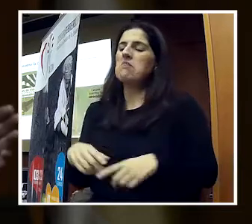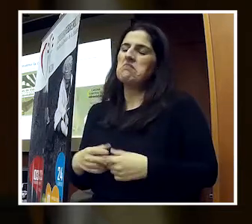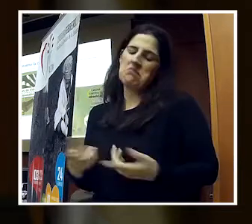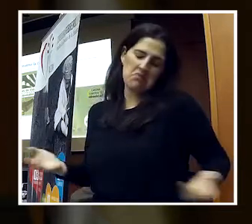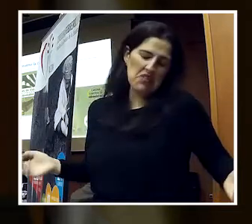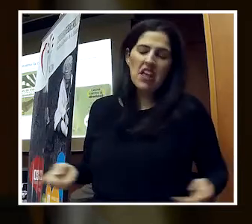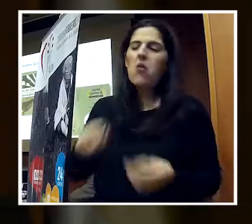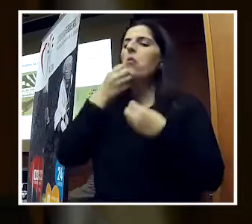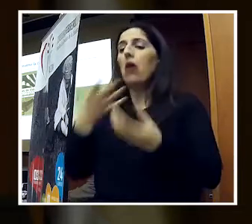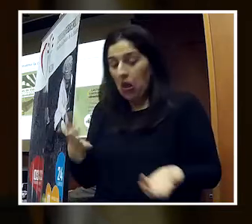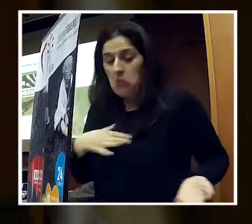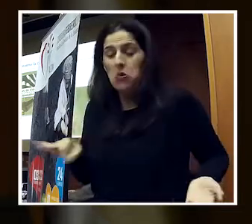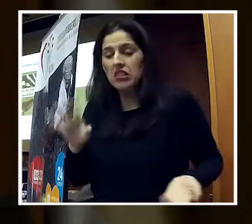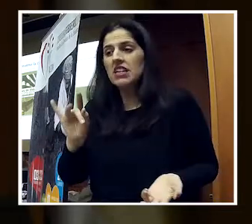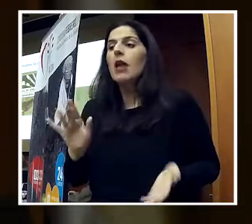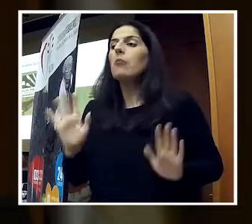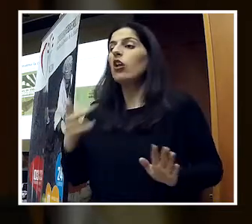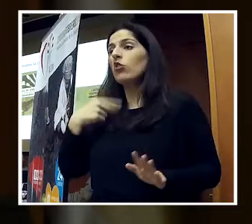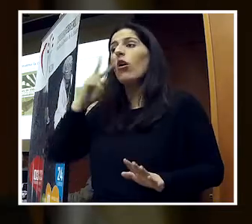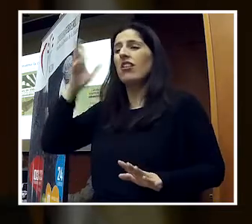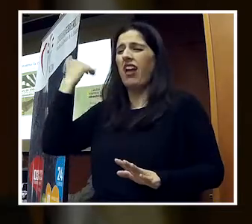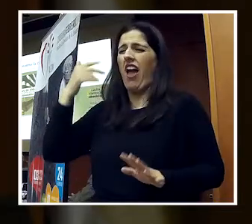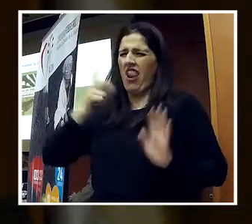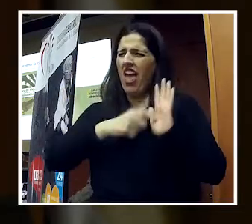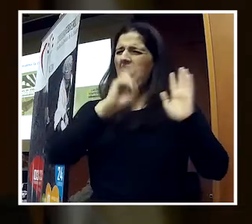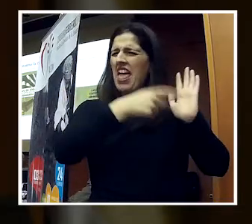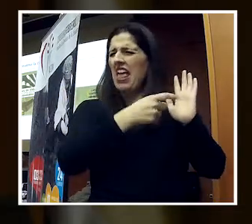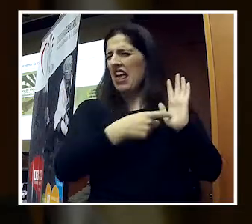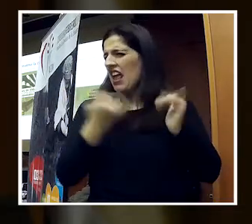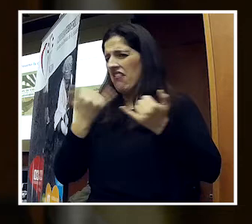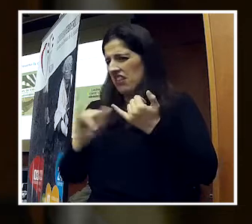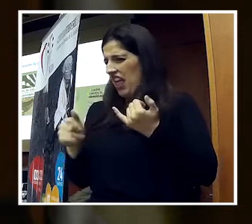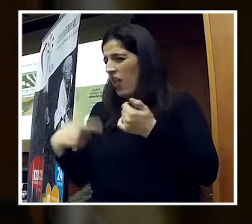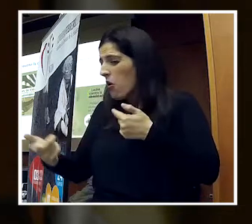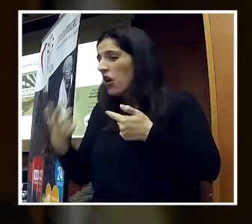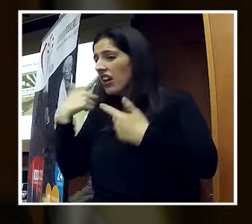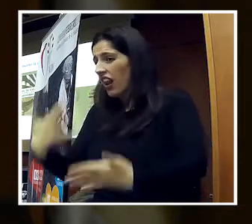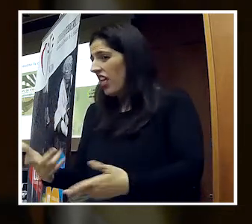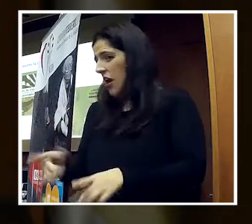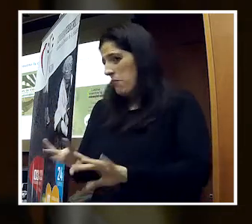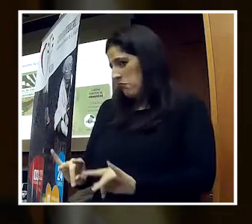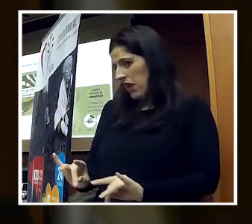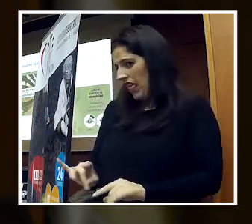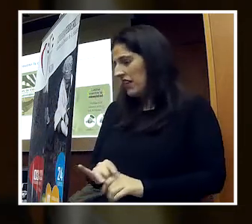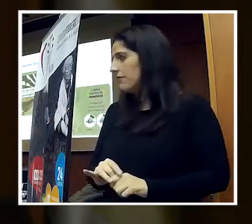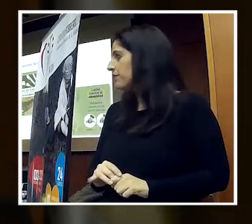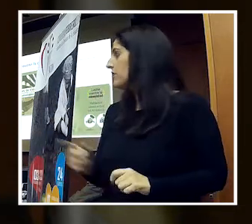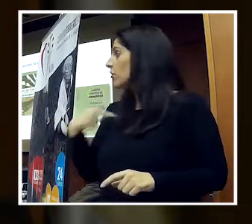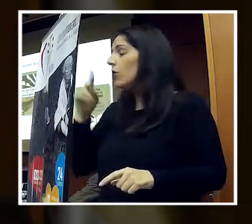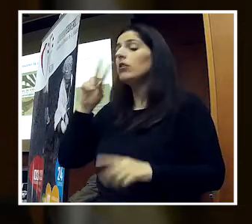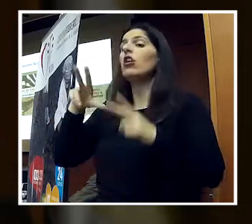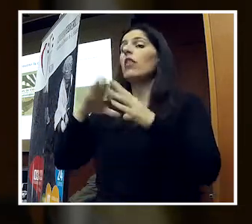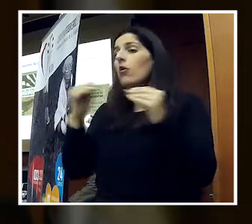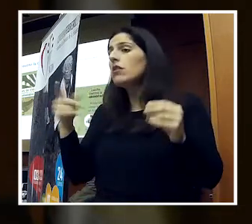son suficientes y ya se ha demostrado por experiencias previas. Evidentemente sabemos el problema de obesidad en nuestra comunidad y en toda España y en todo el